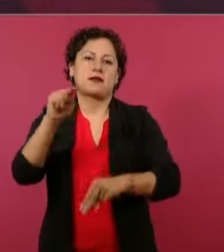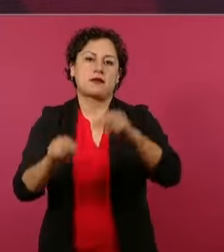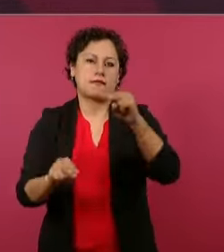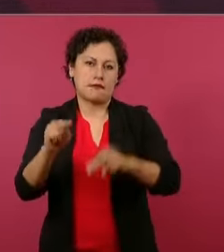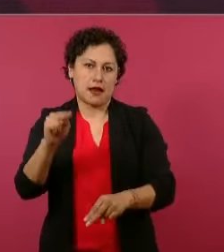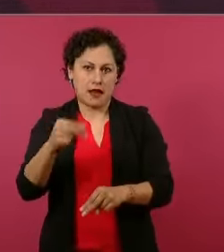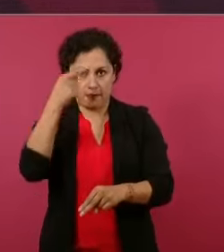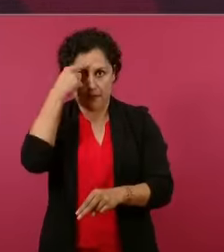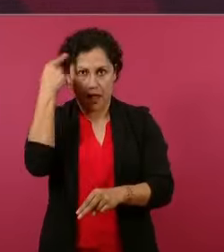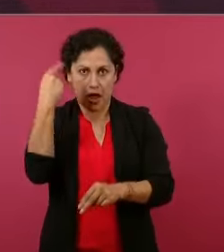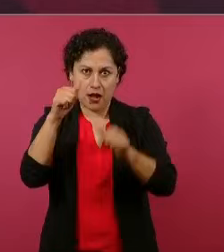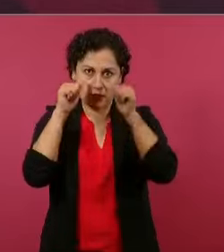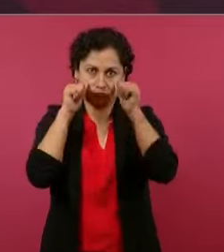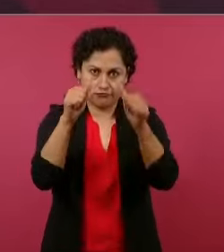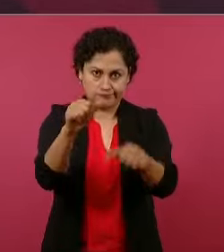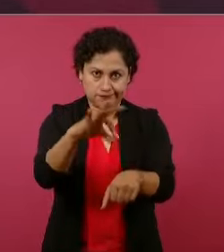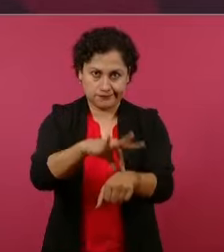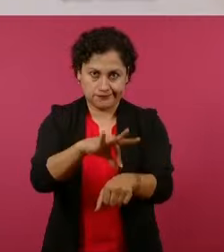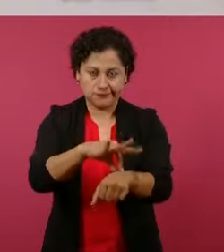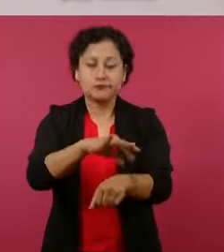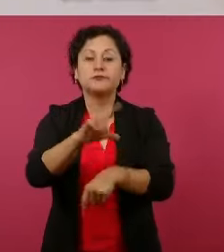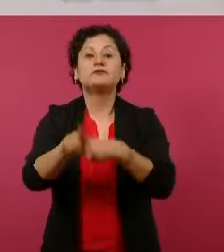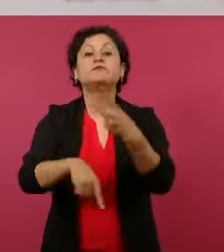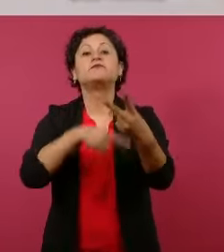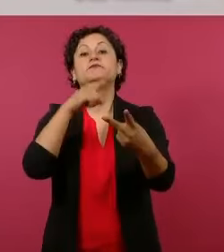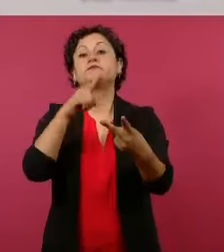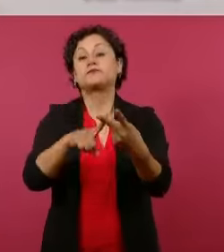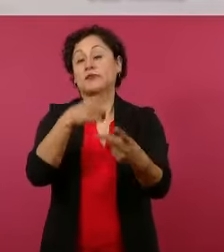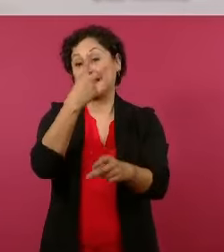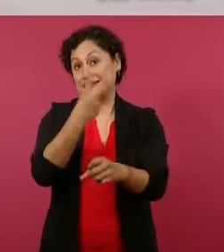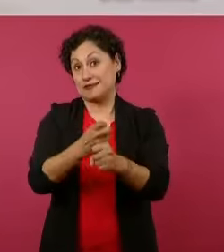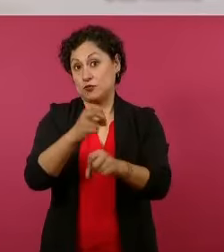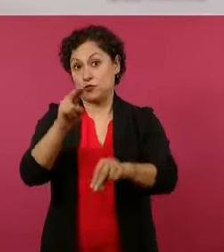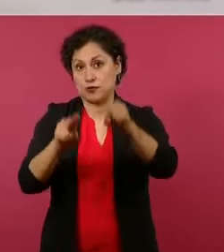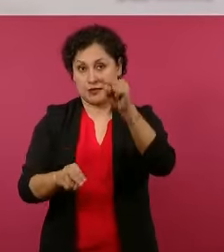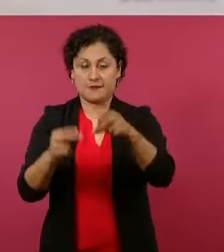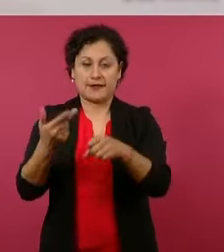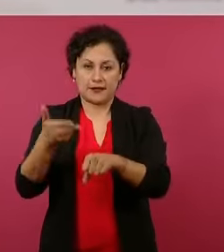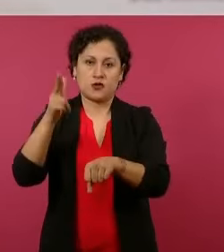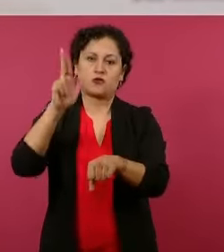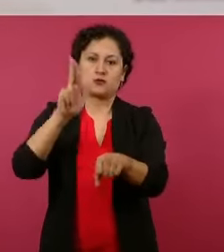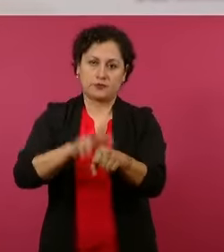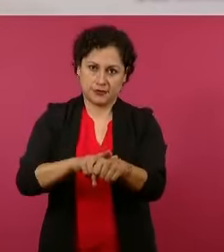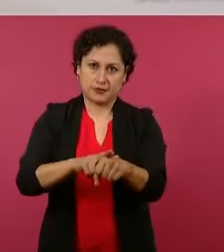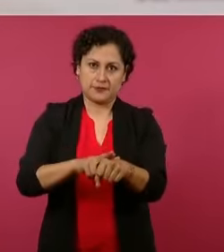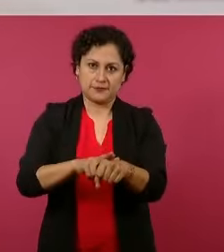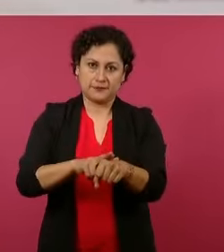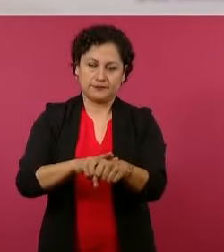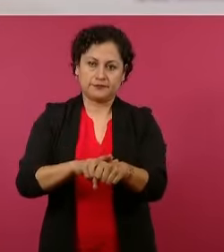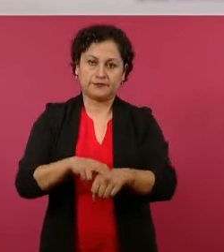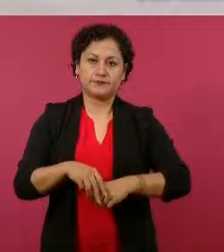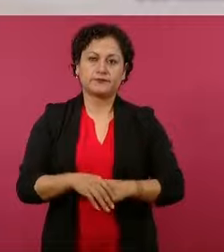médica y en el caso del segundo nivel o de la